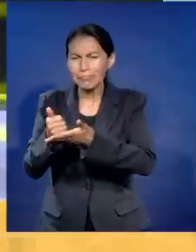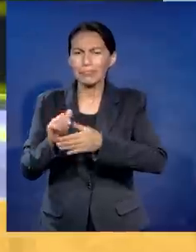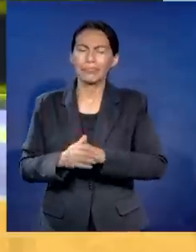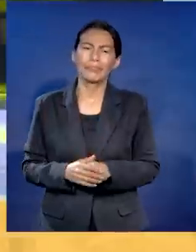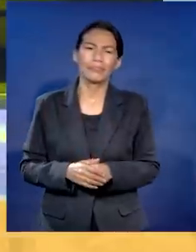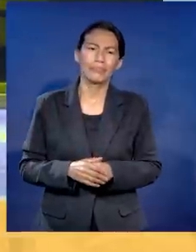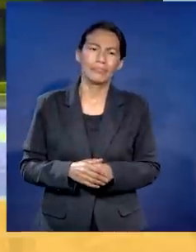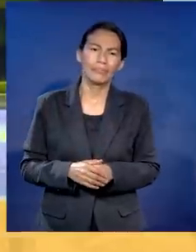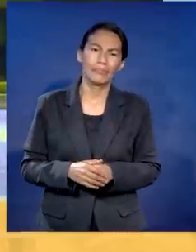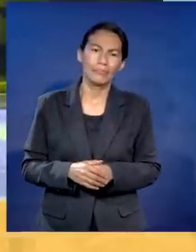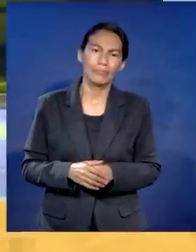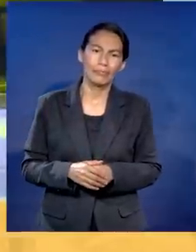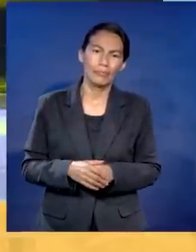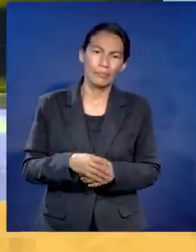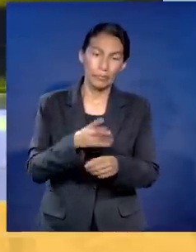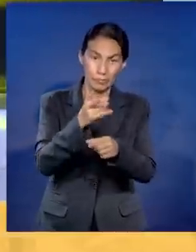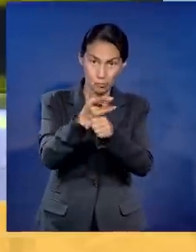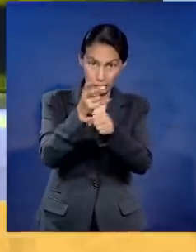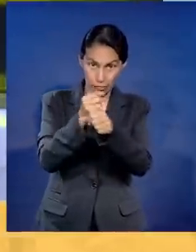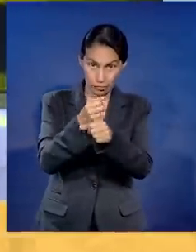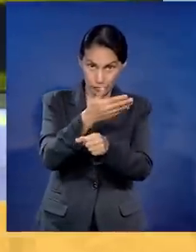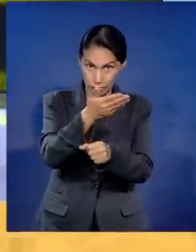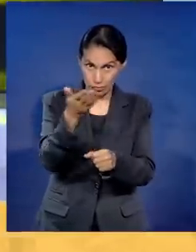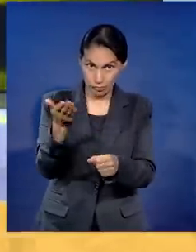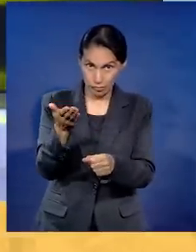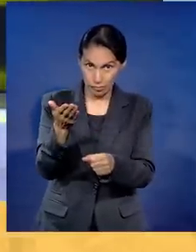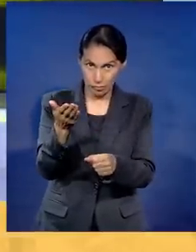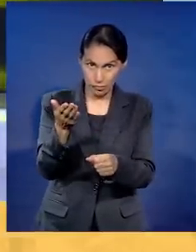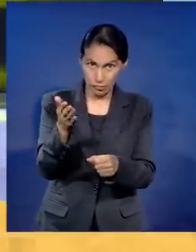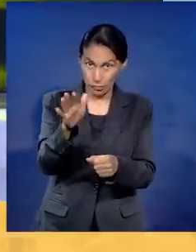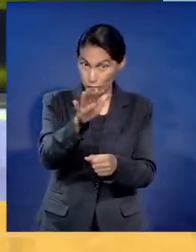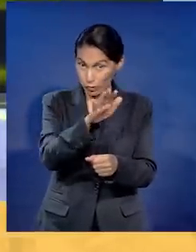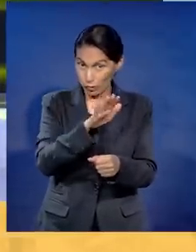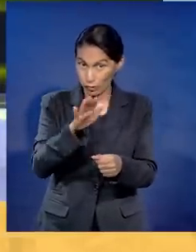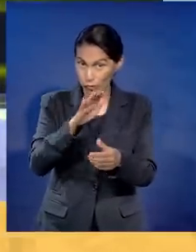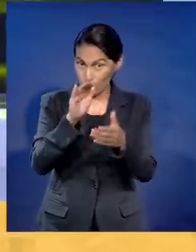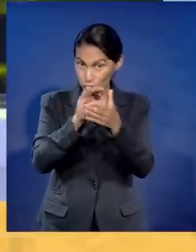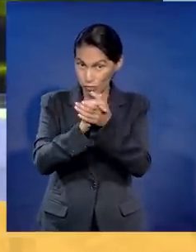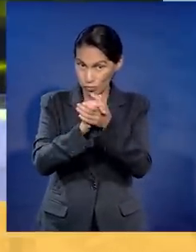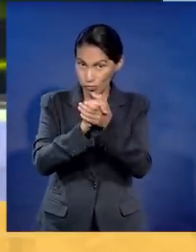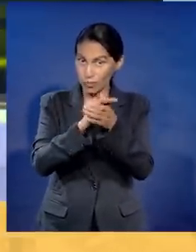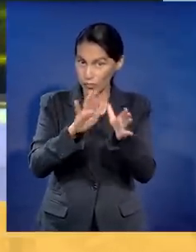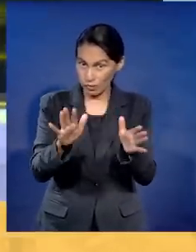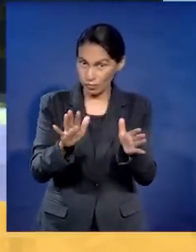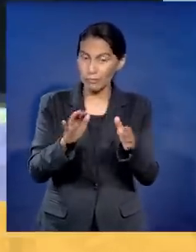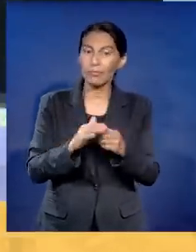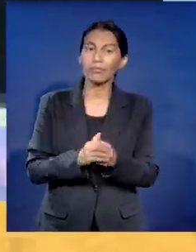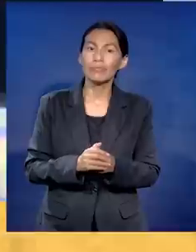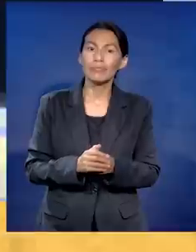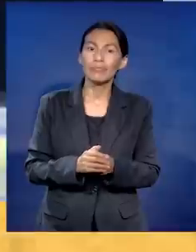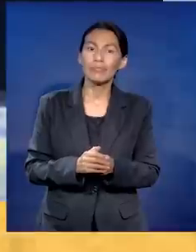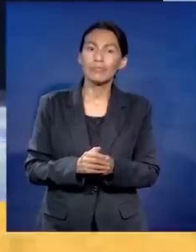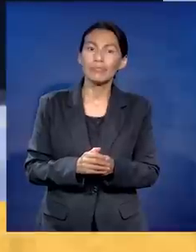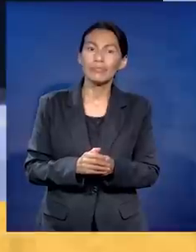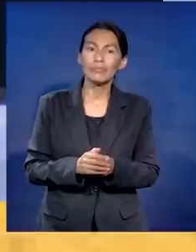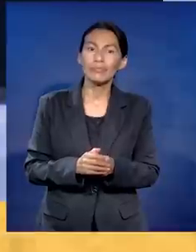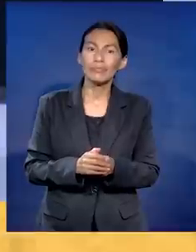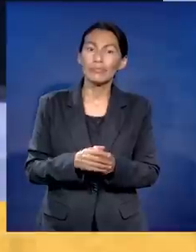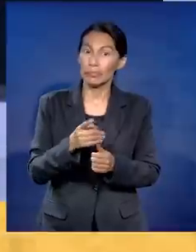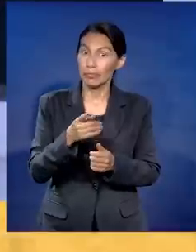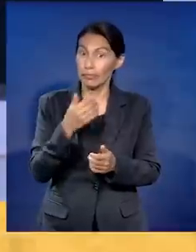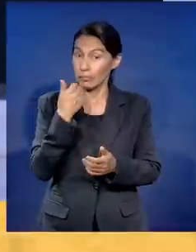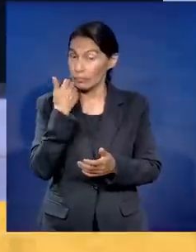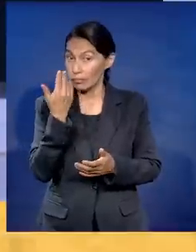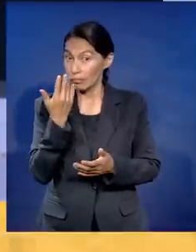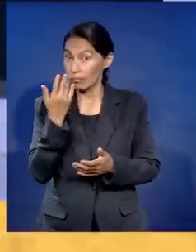necesita. Y la invitación es especial. Todos aquellos que tengan el privilegio de estar con su